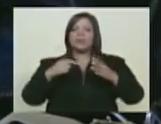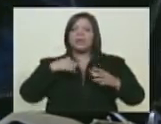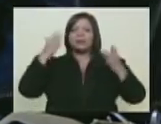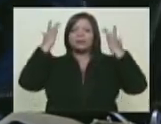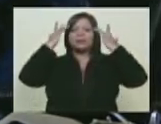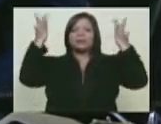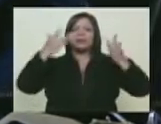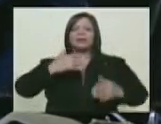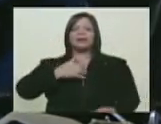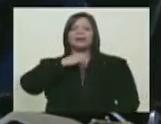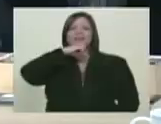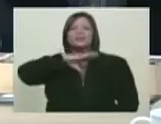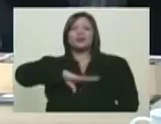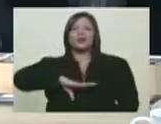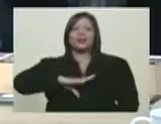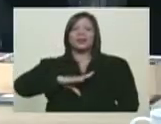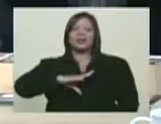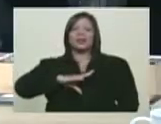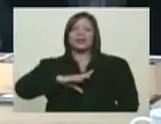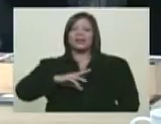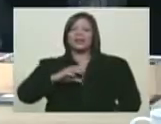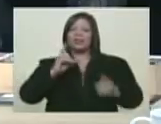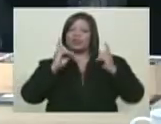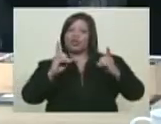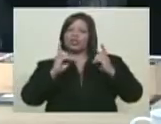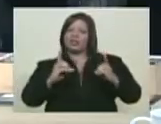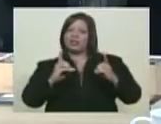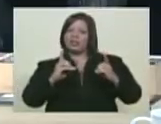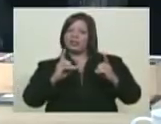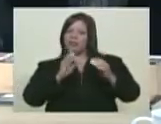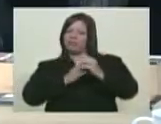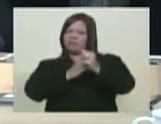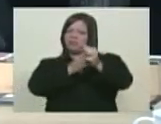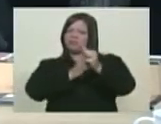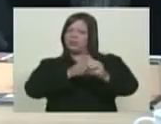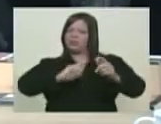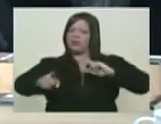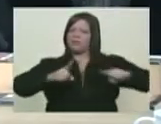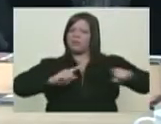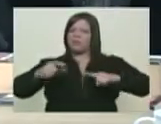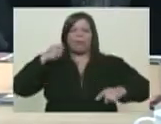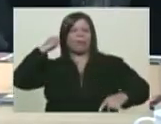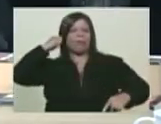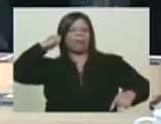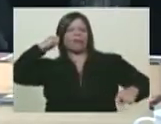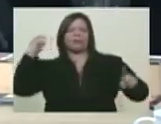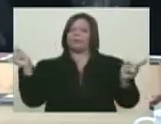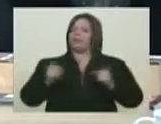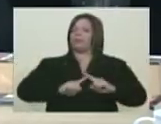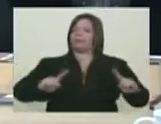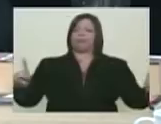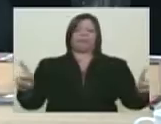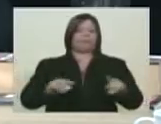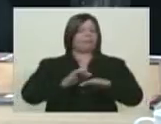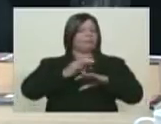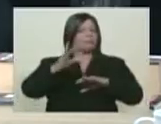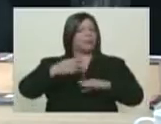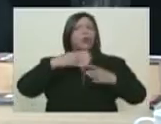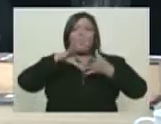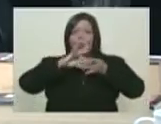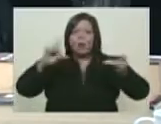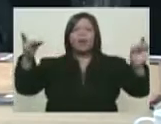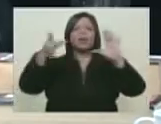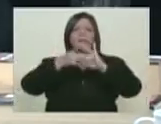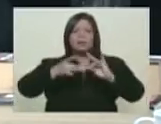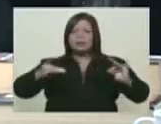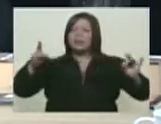inteligente. Y no de que hay que adoctrinarlo o hay que dirigirlo tirándole de las orejas cuando escribes una historia. Cuéntale los